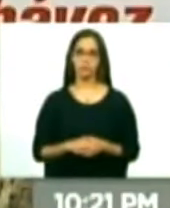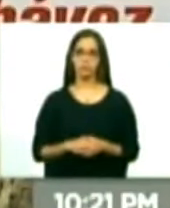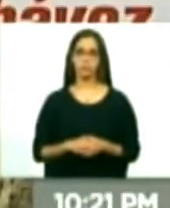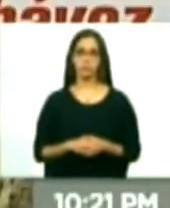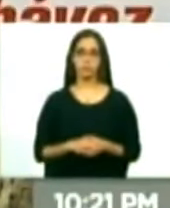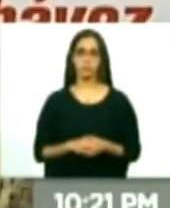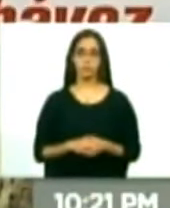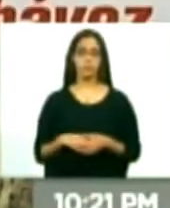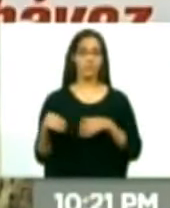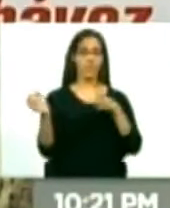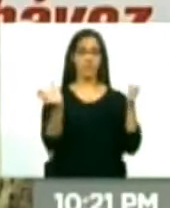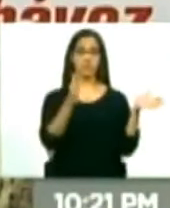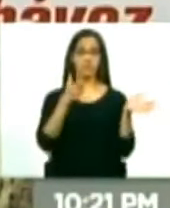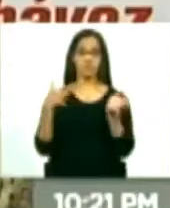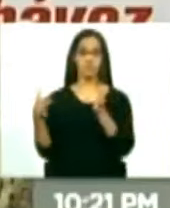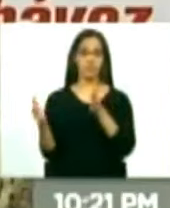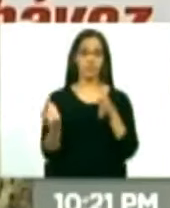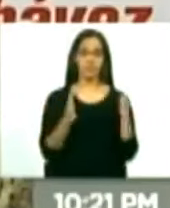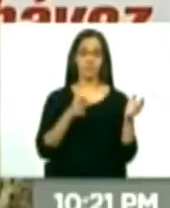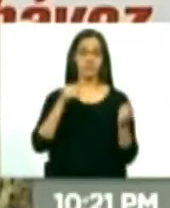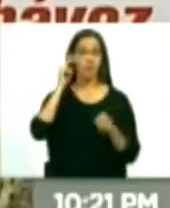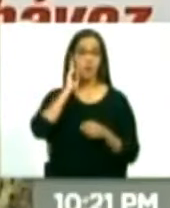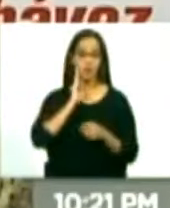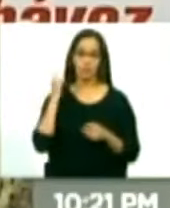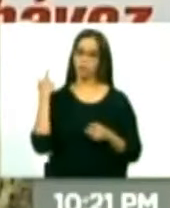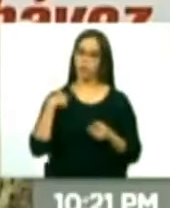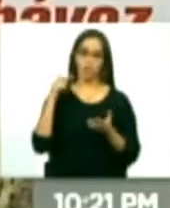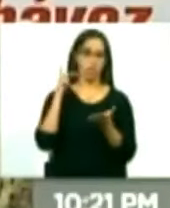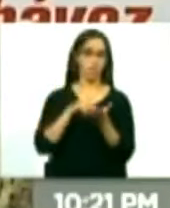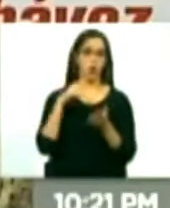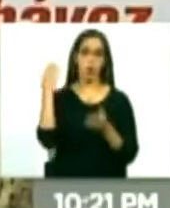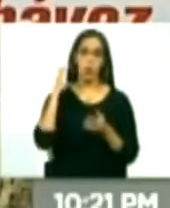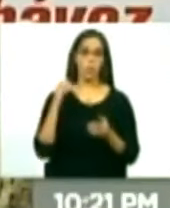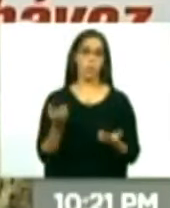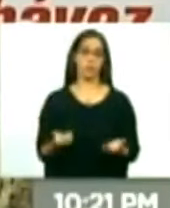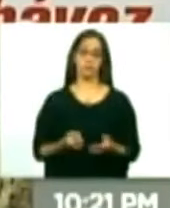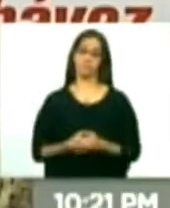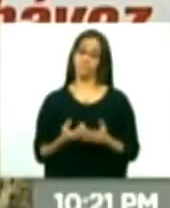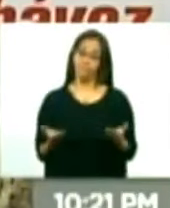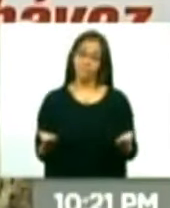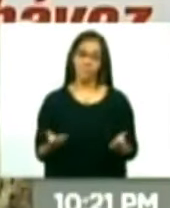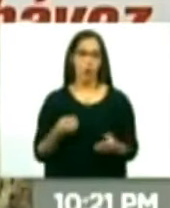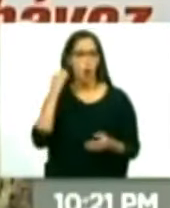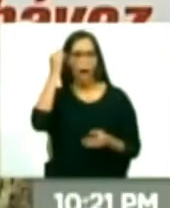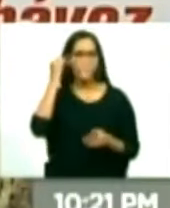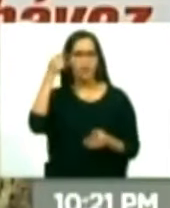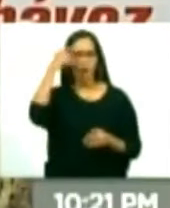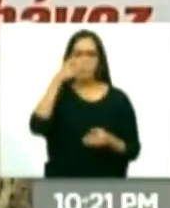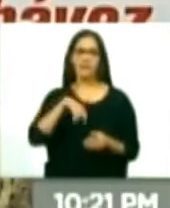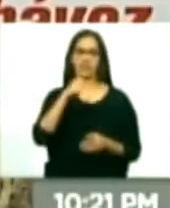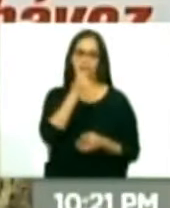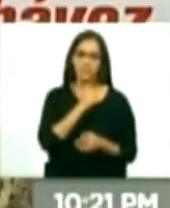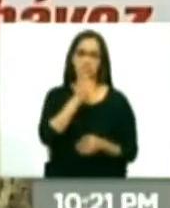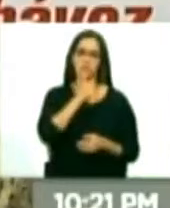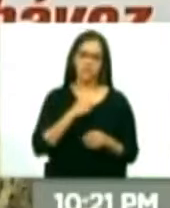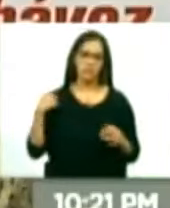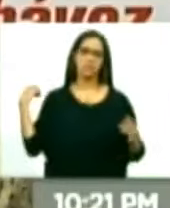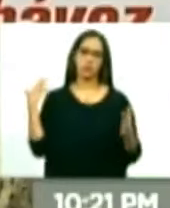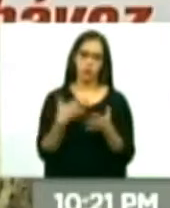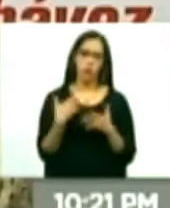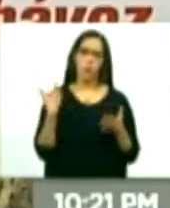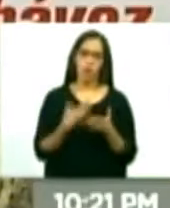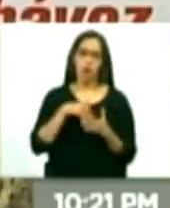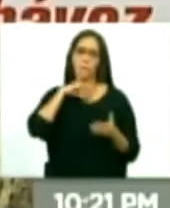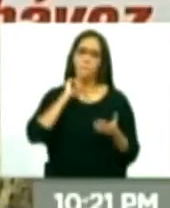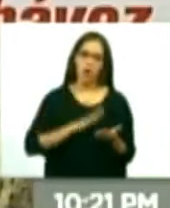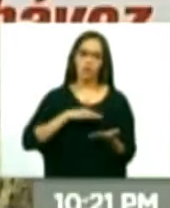La brisa bolivariana tiene que llegar a Colombia, eso es inevitable. ¿Usted cree que ese pueblo se va toda la vida, va a poner los muertos y los